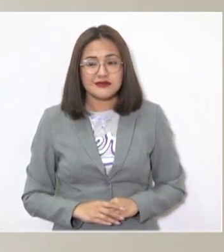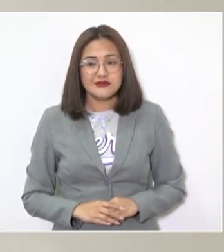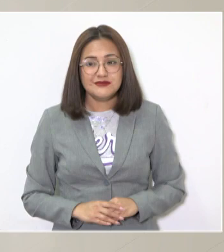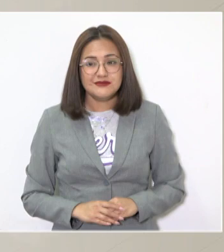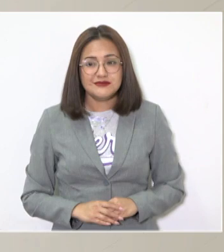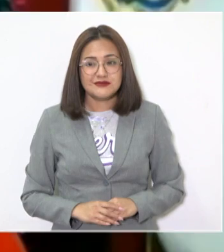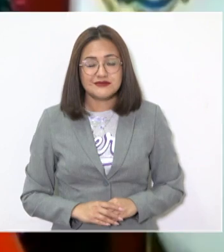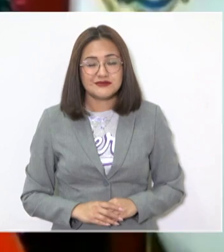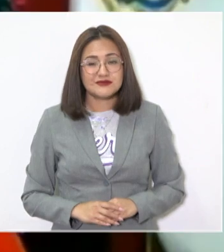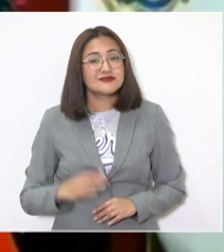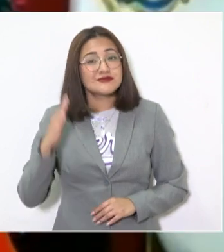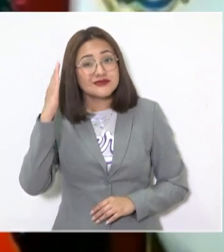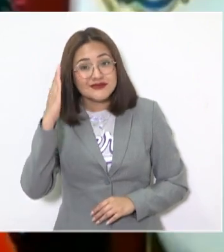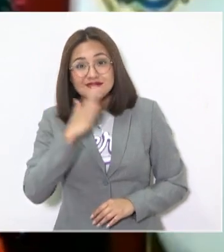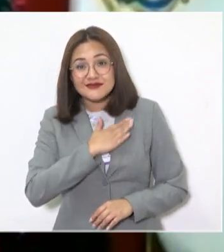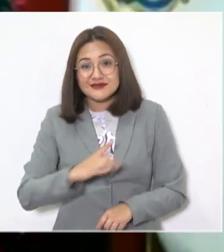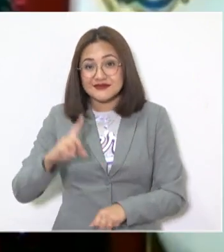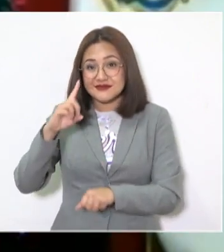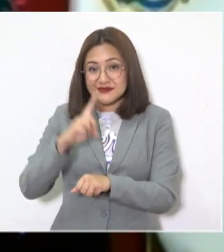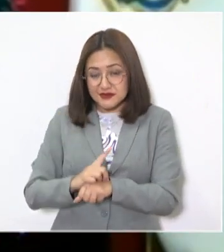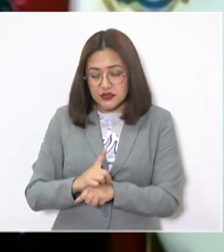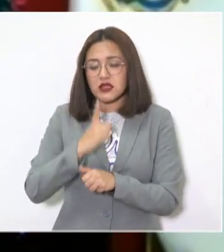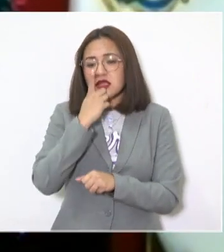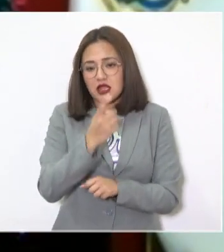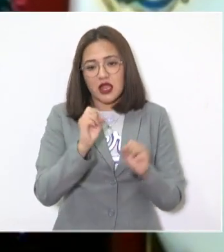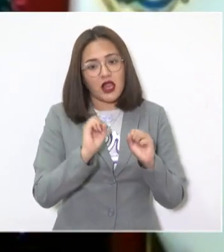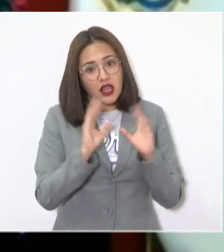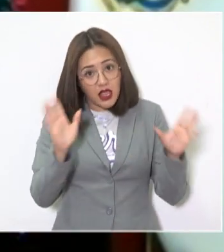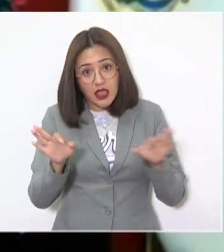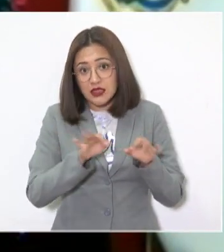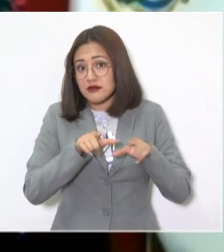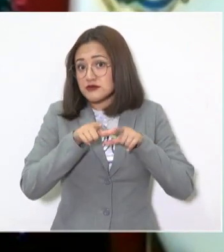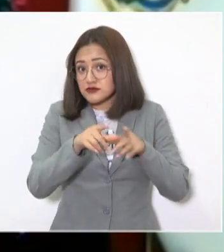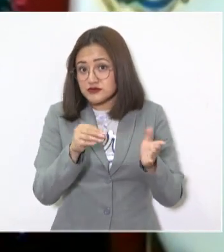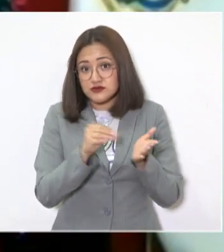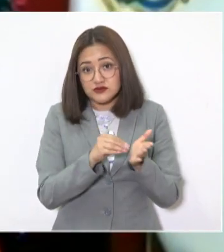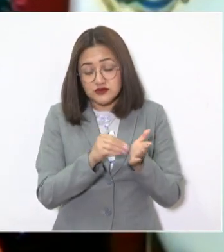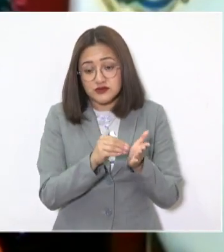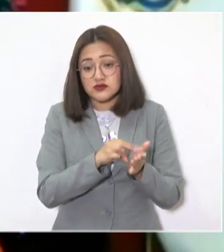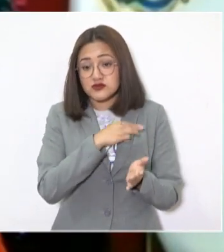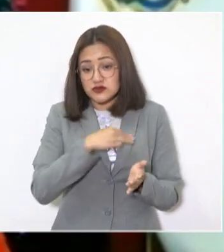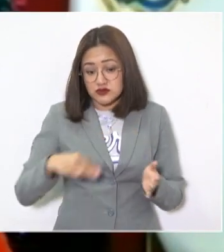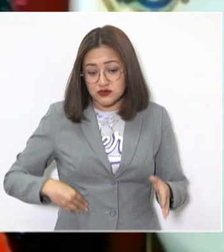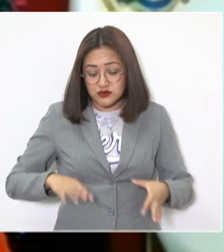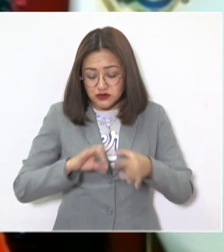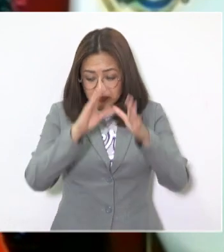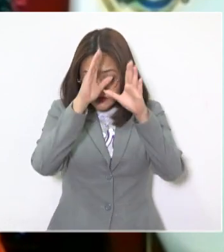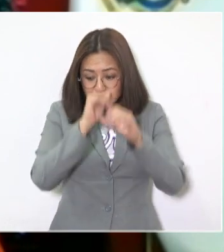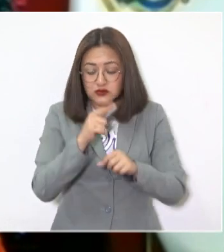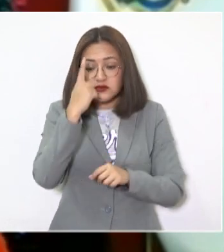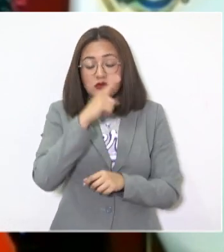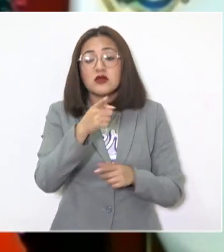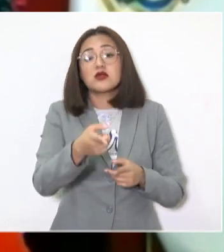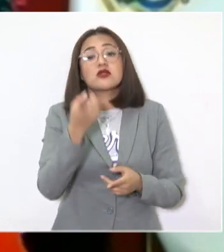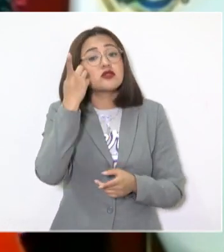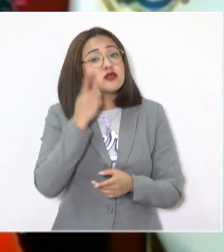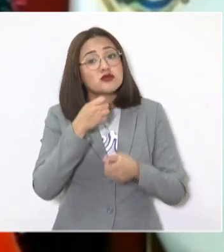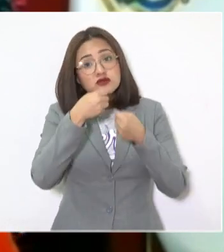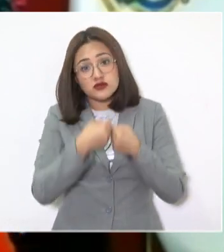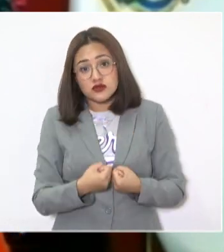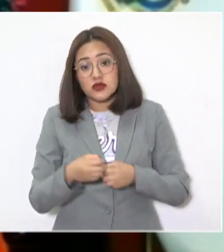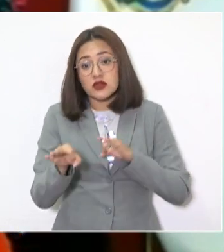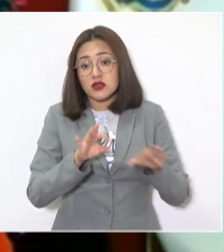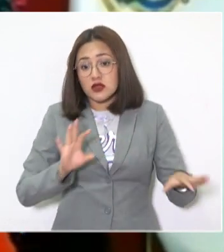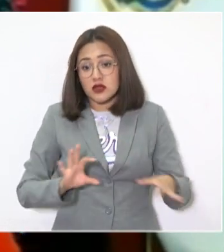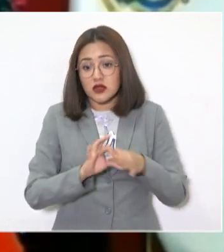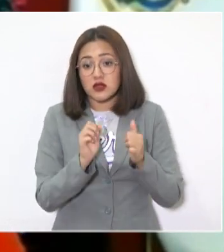Claudia, buenos días. Confirmarte, estamos trabajando con los municipios para habilitar los dormitorios seguros, un programa que se trabaja